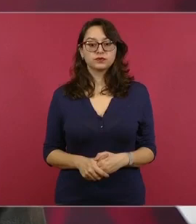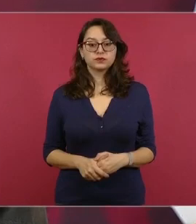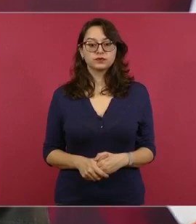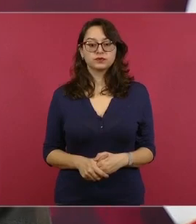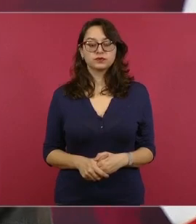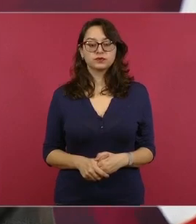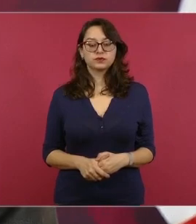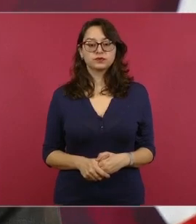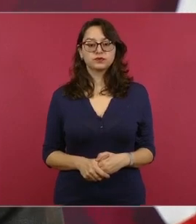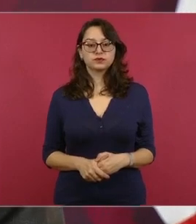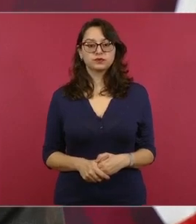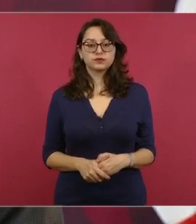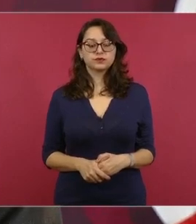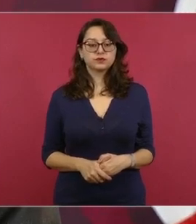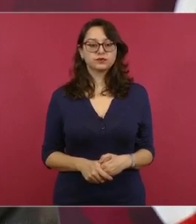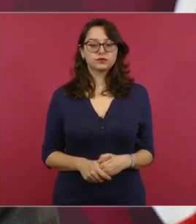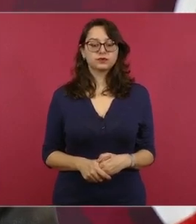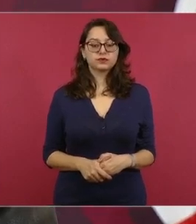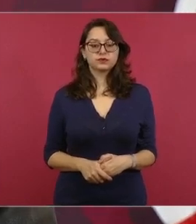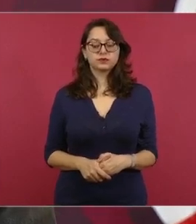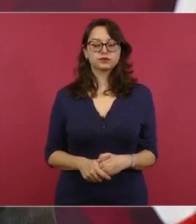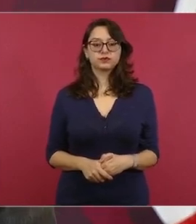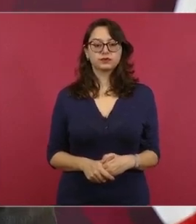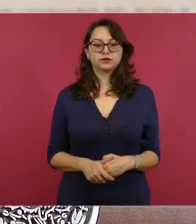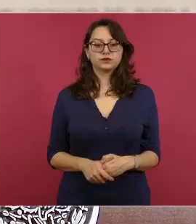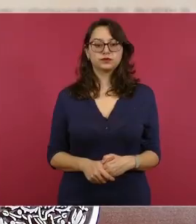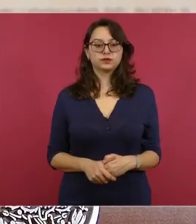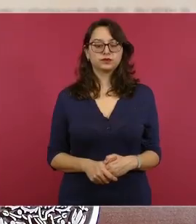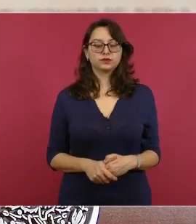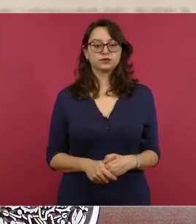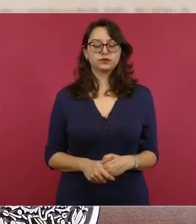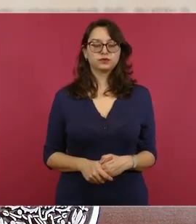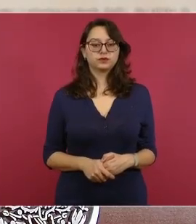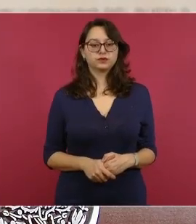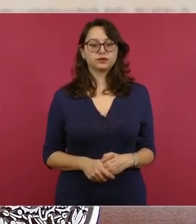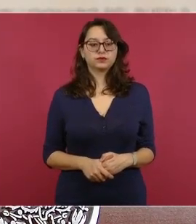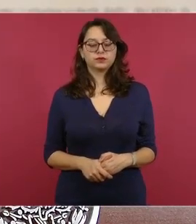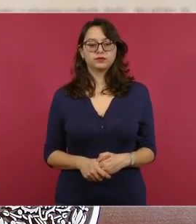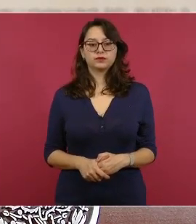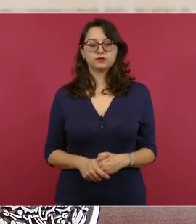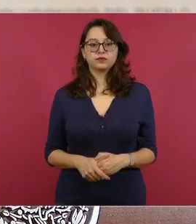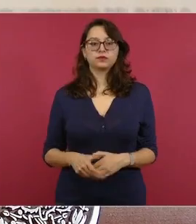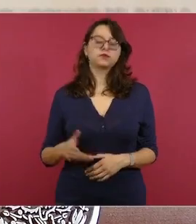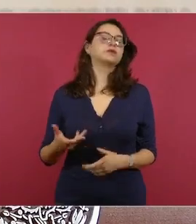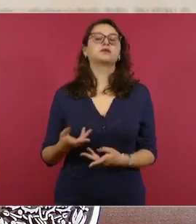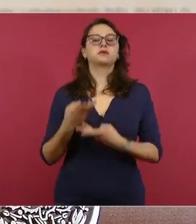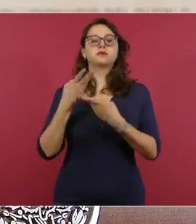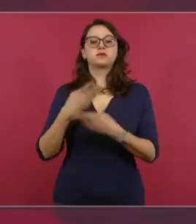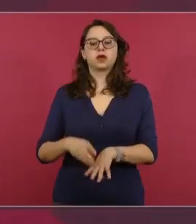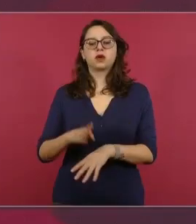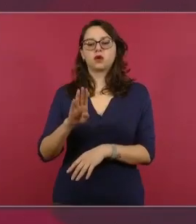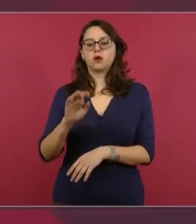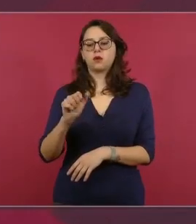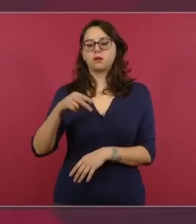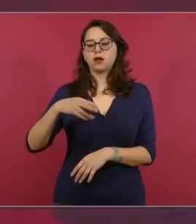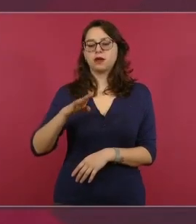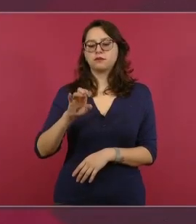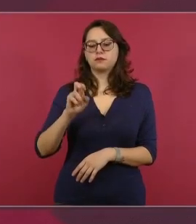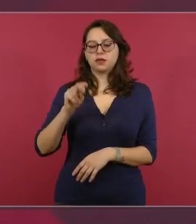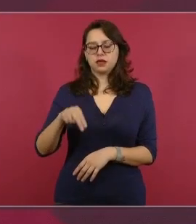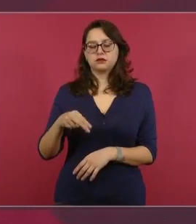a canalizarse con la financiera del bienestar. Y en el caso de